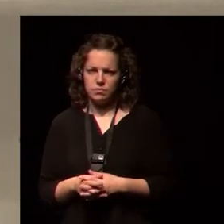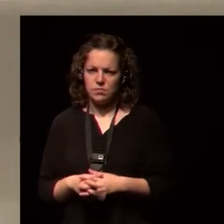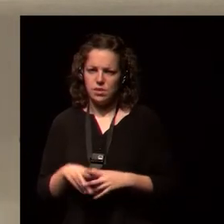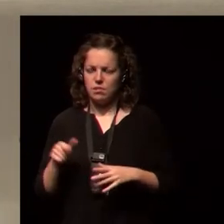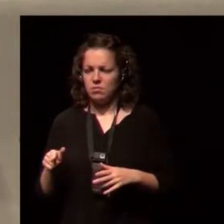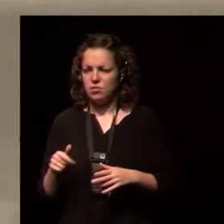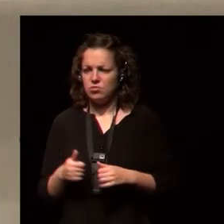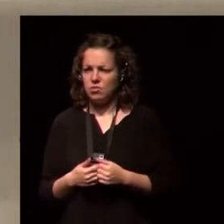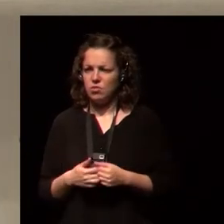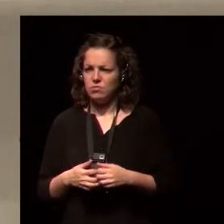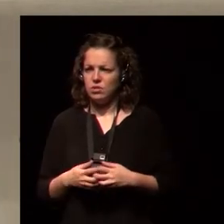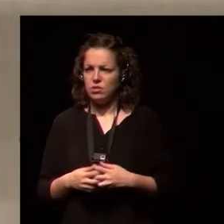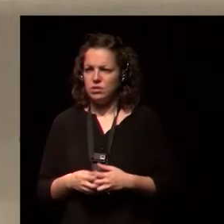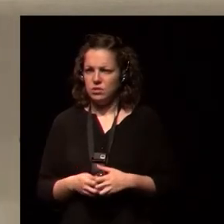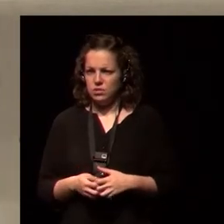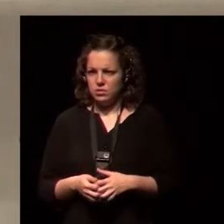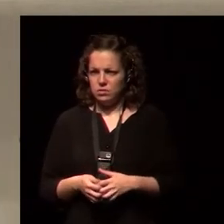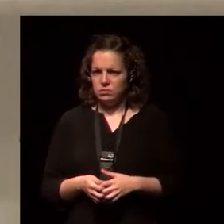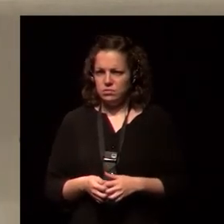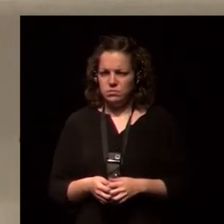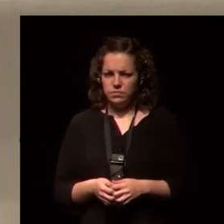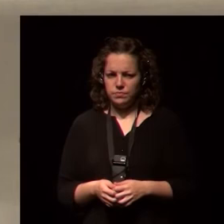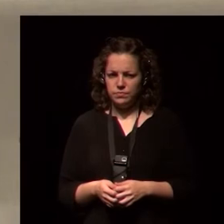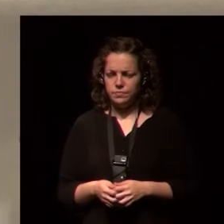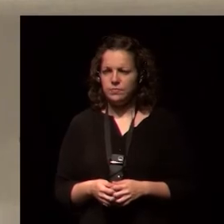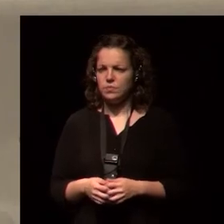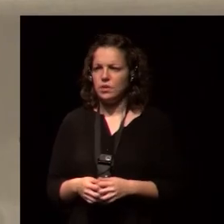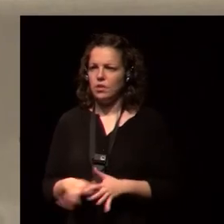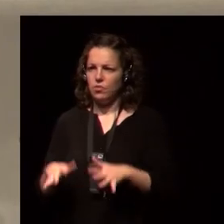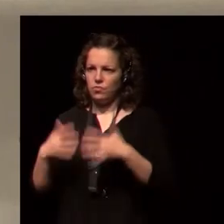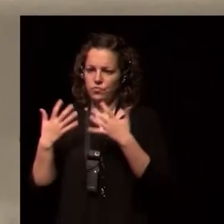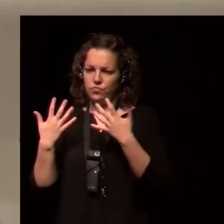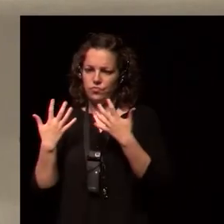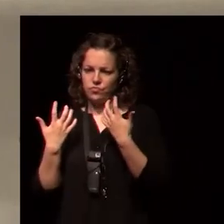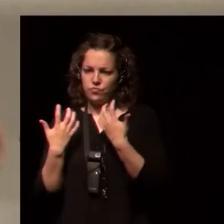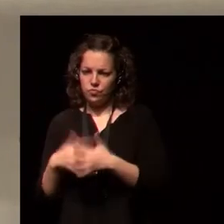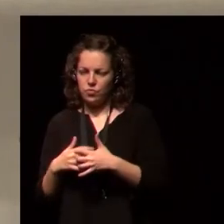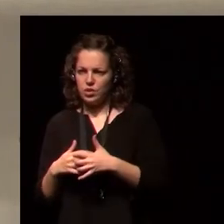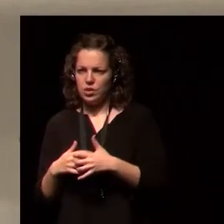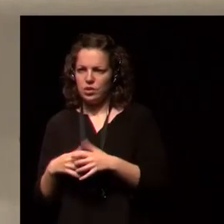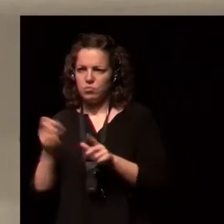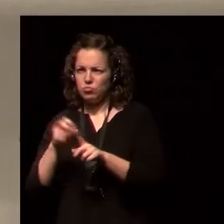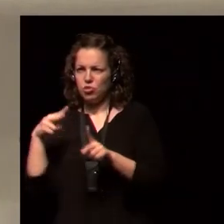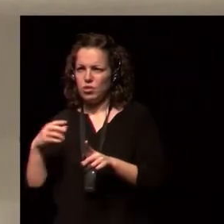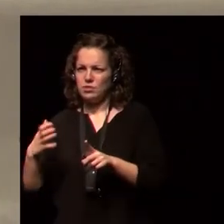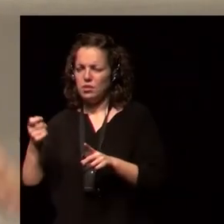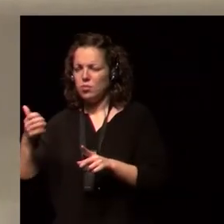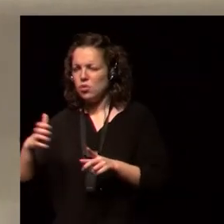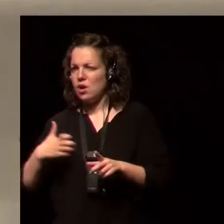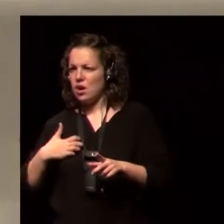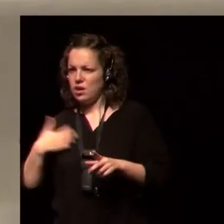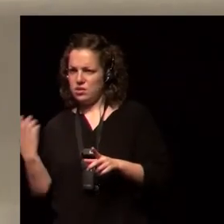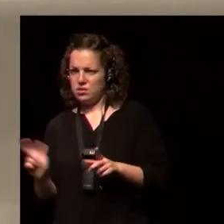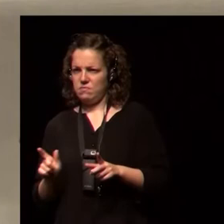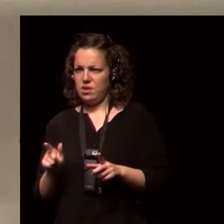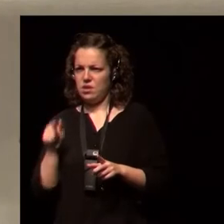funcionan a partir de una perspectiva agresiva y políticamente correcta. Y por lo